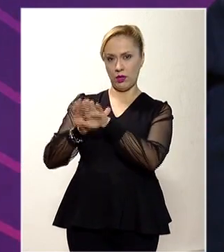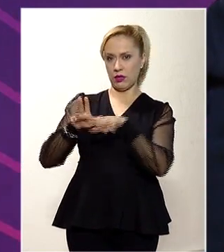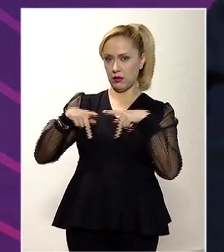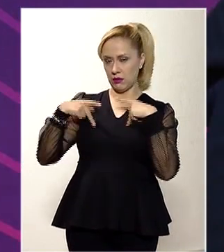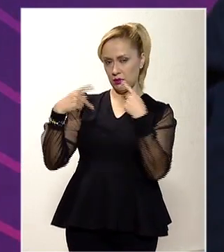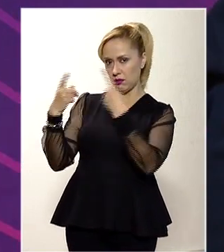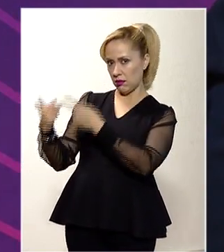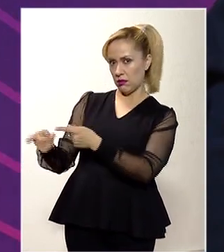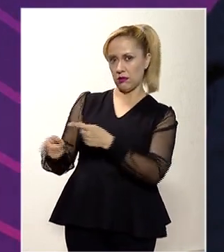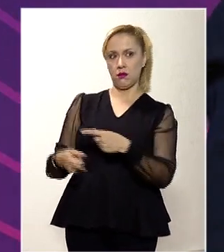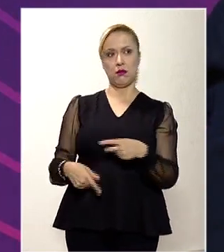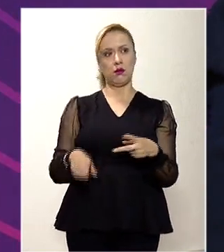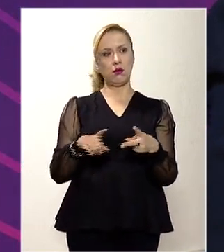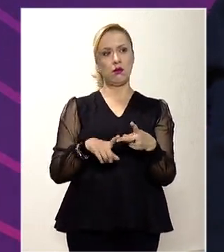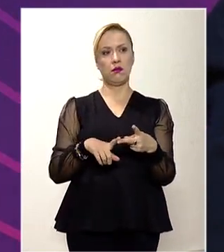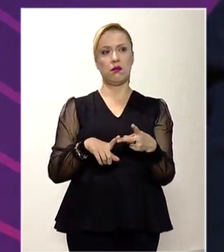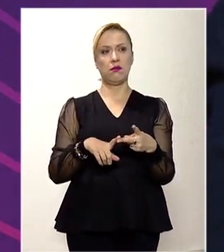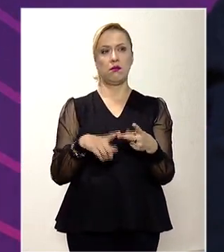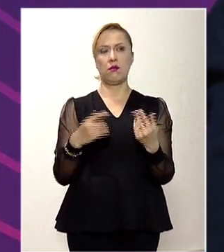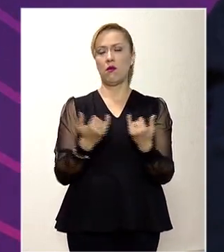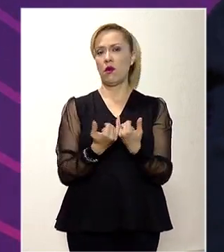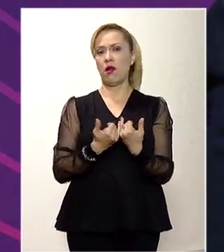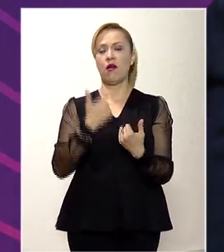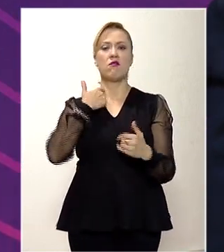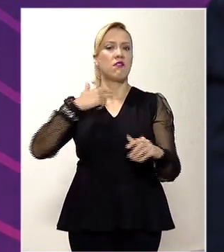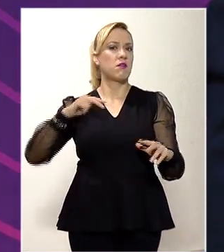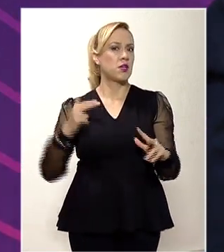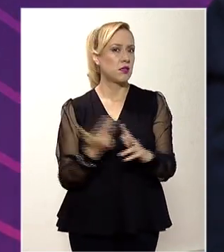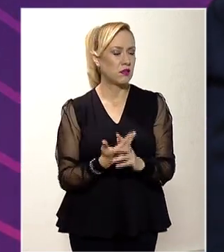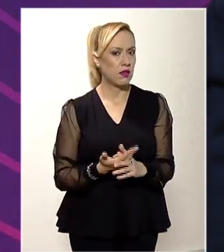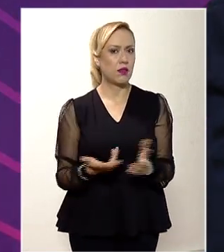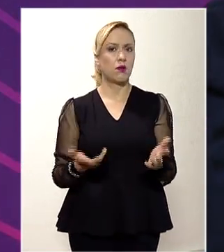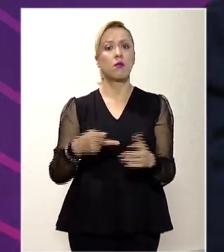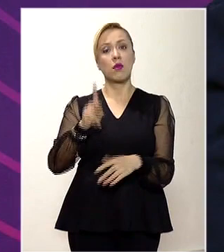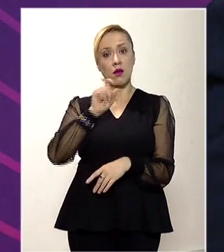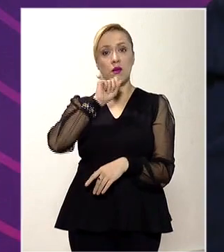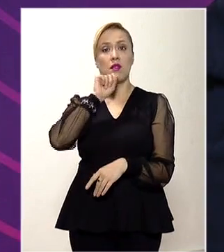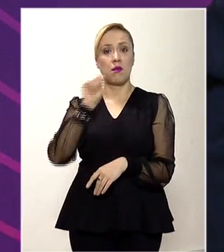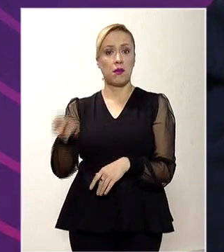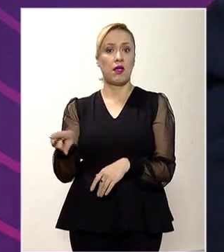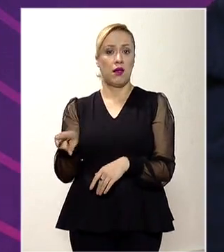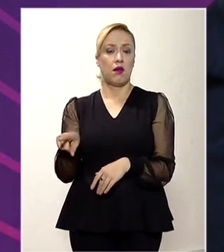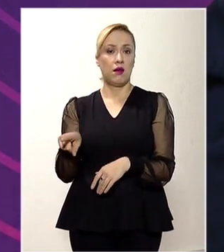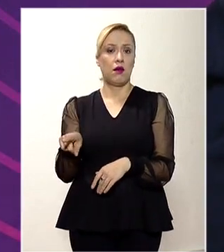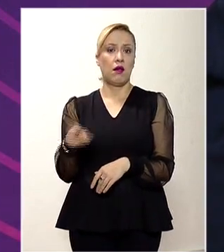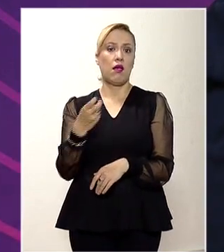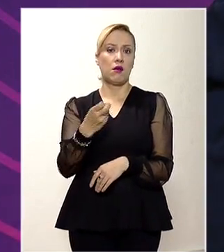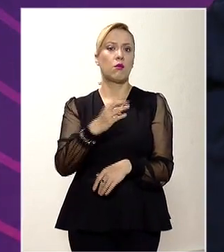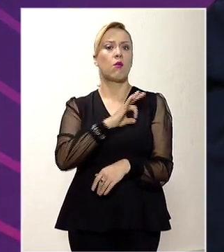que se ve en otro tipo de fenómenos como los feminicidios, pero que también, digamos, de